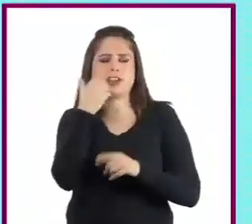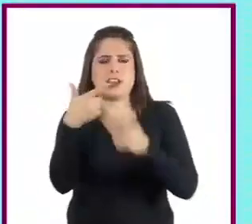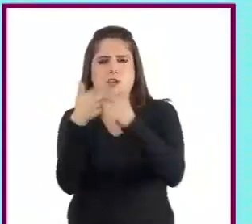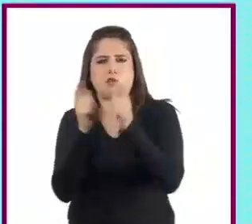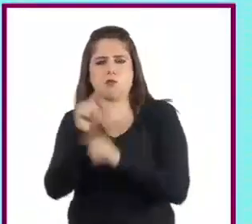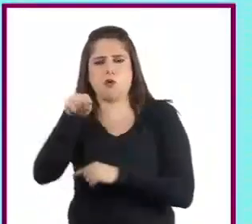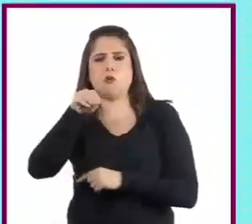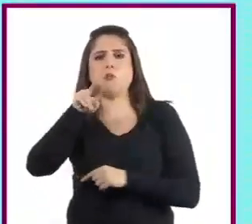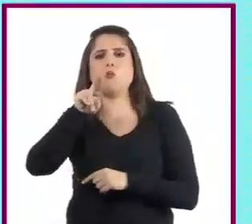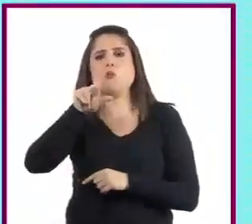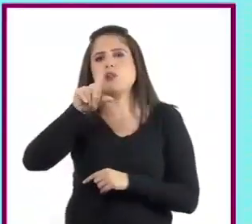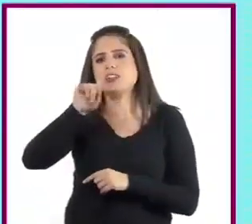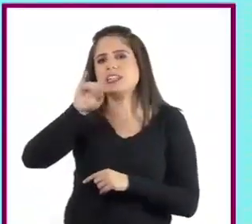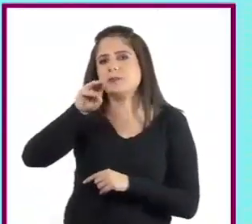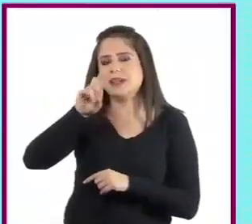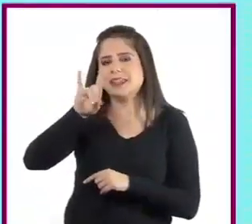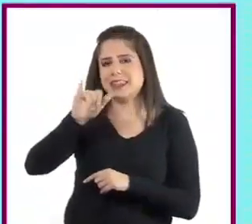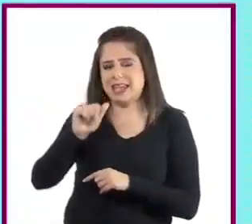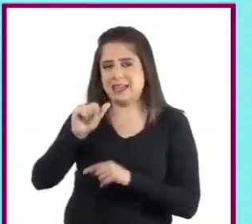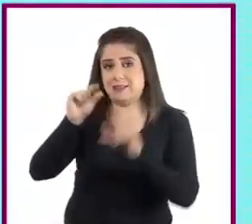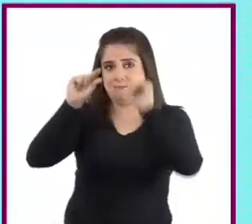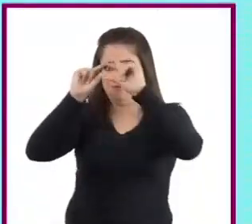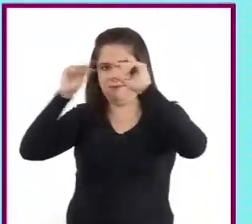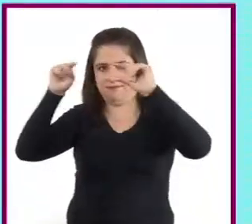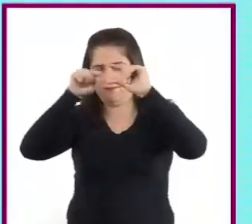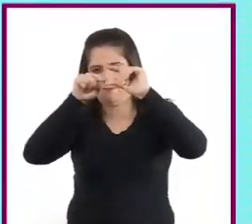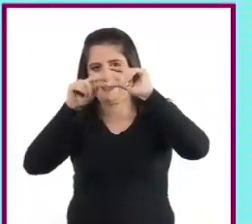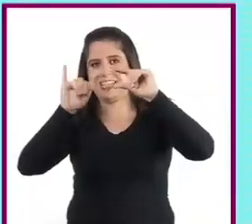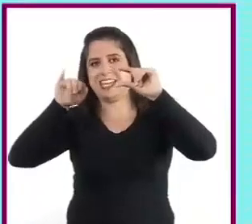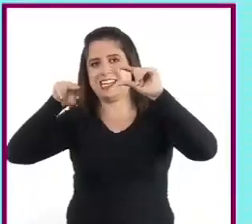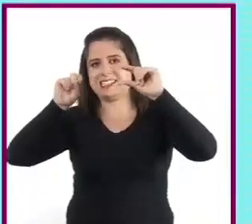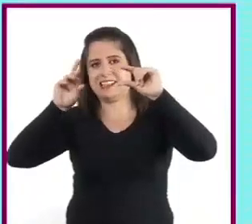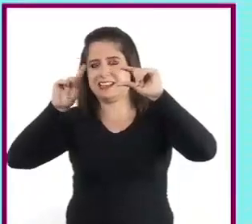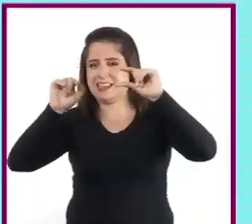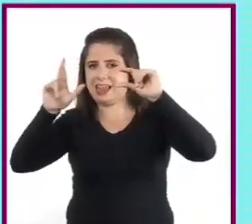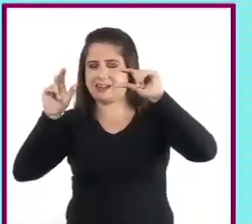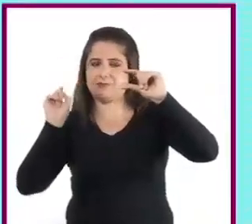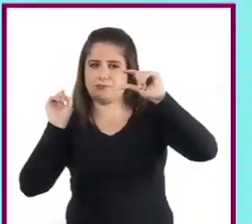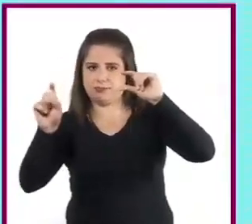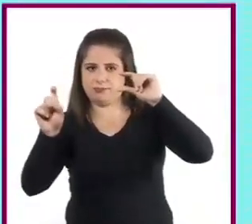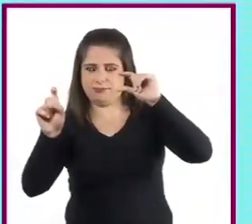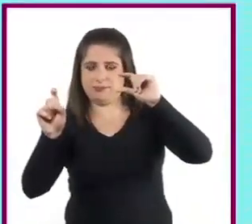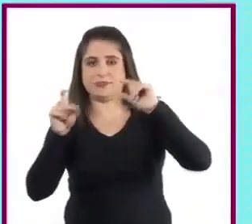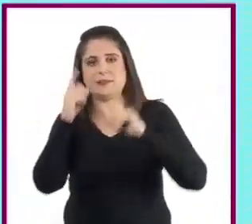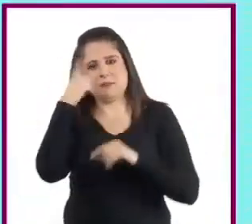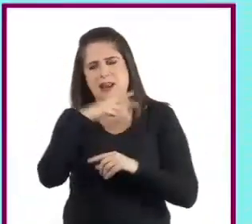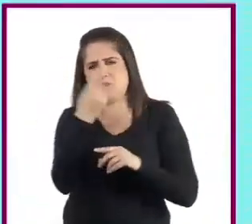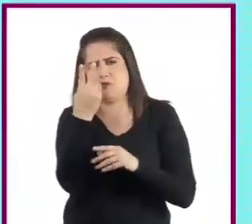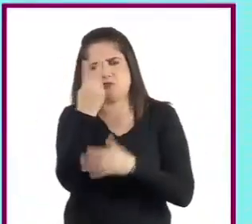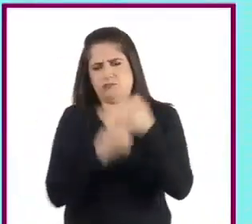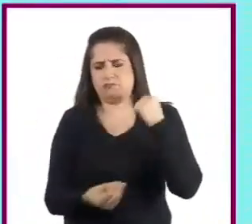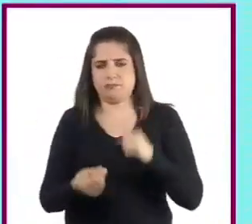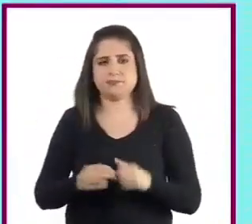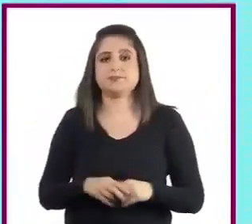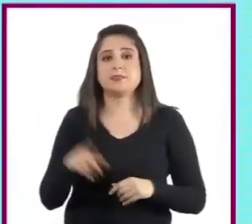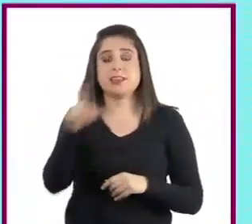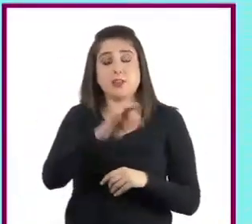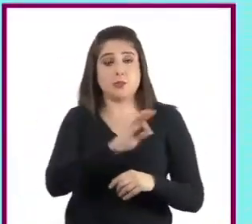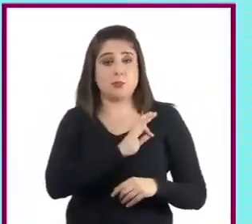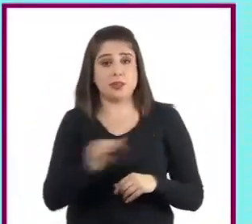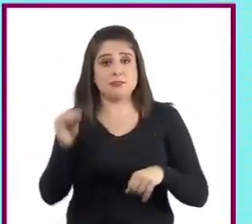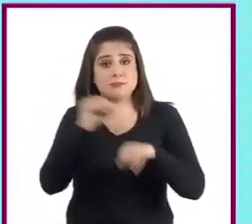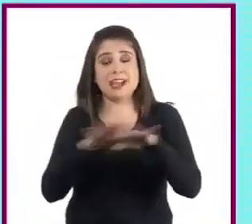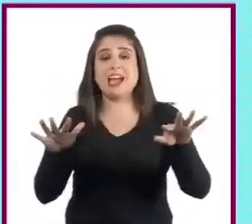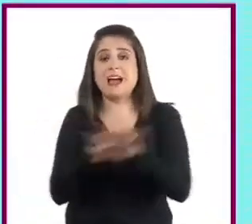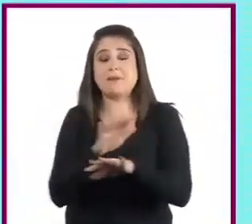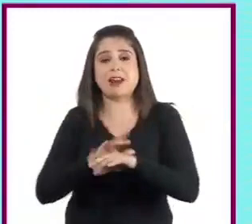grupo Multimedia, de la pestaña Insertar. Para ambos recursos, tenemos la posibilidad de